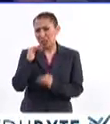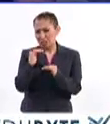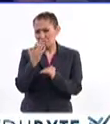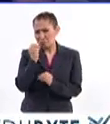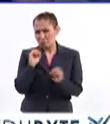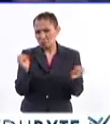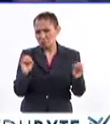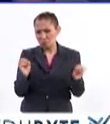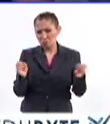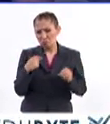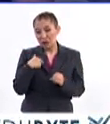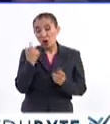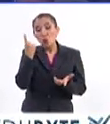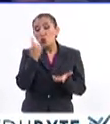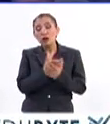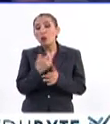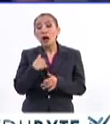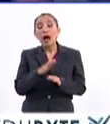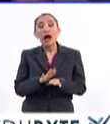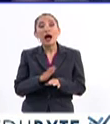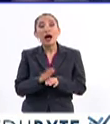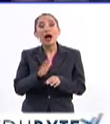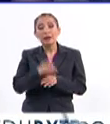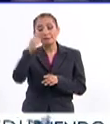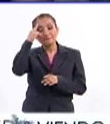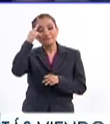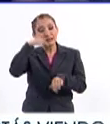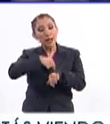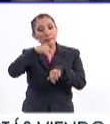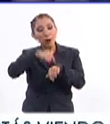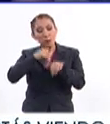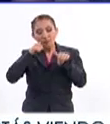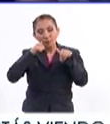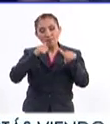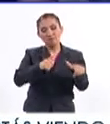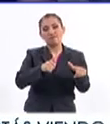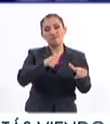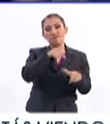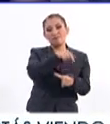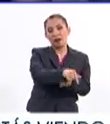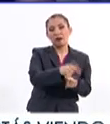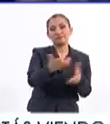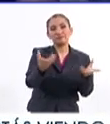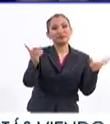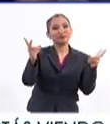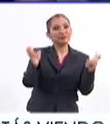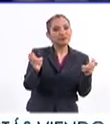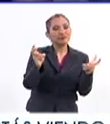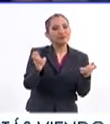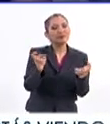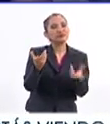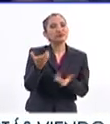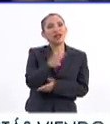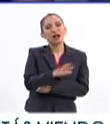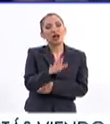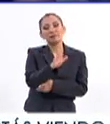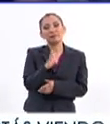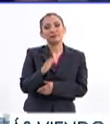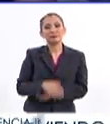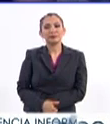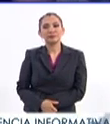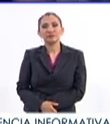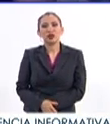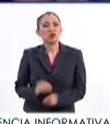límites. El secreto está en saber asignar el tiempo a la cuestión que nos estamos